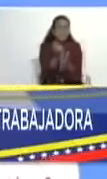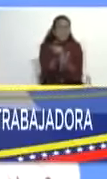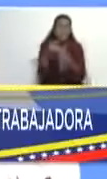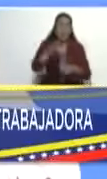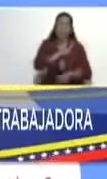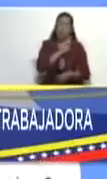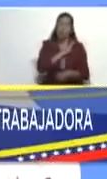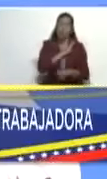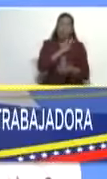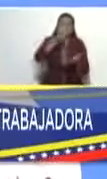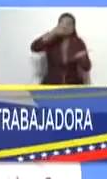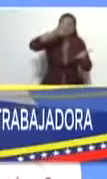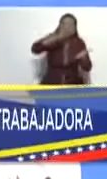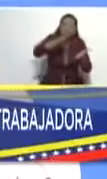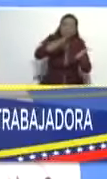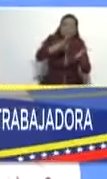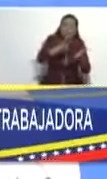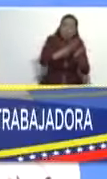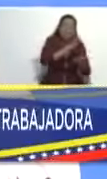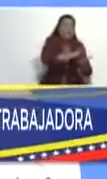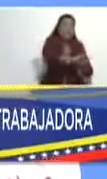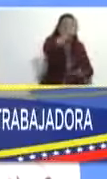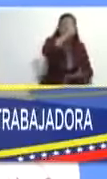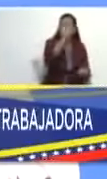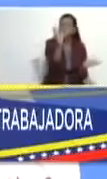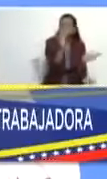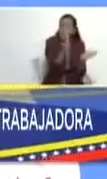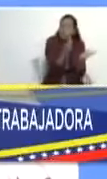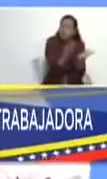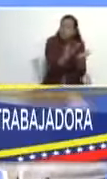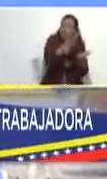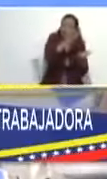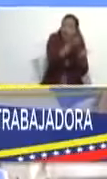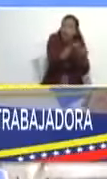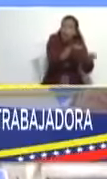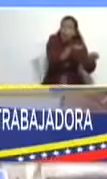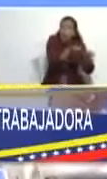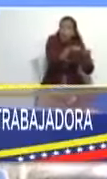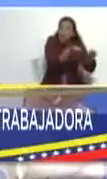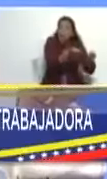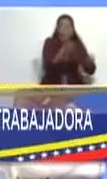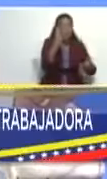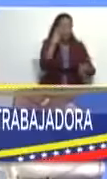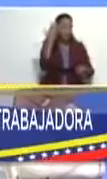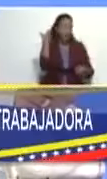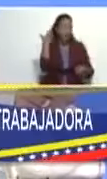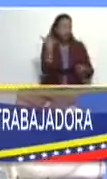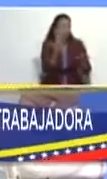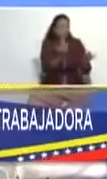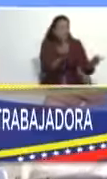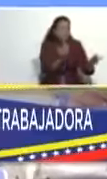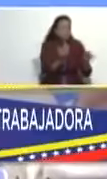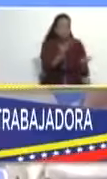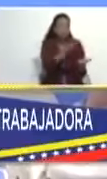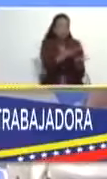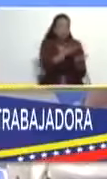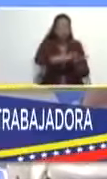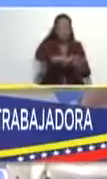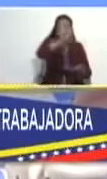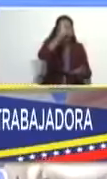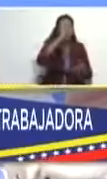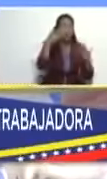la desaceleración de la inflación, que hemos tenido ahora una